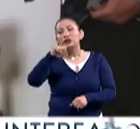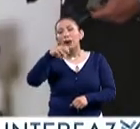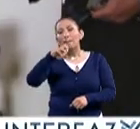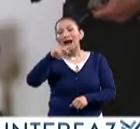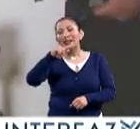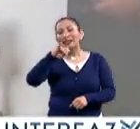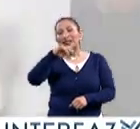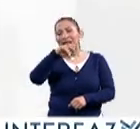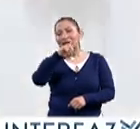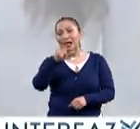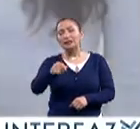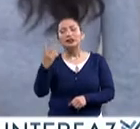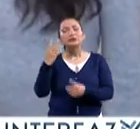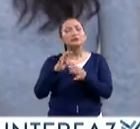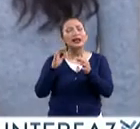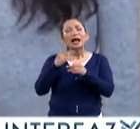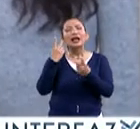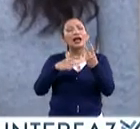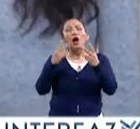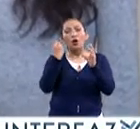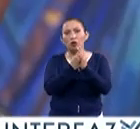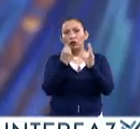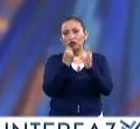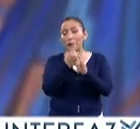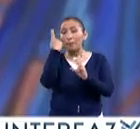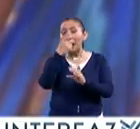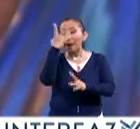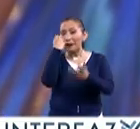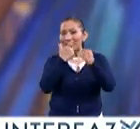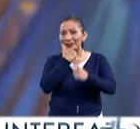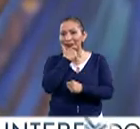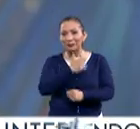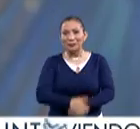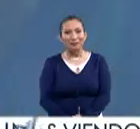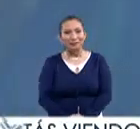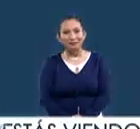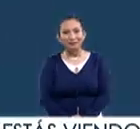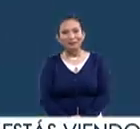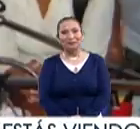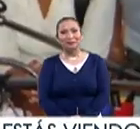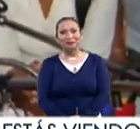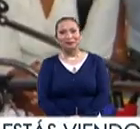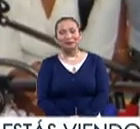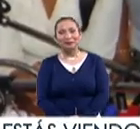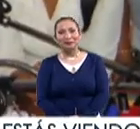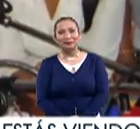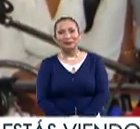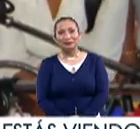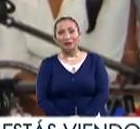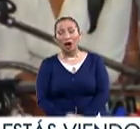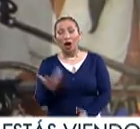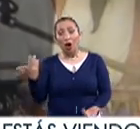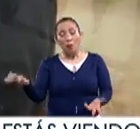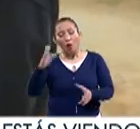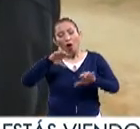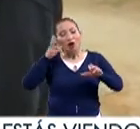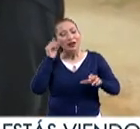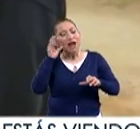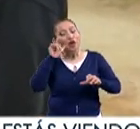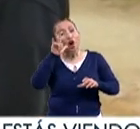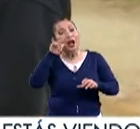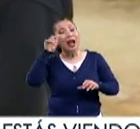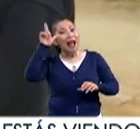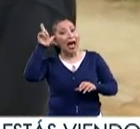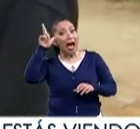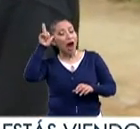Martínez Azócar, quien viene a platicarnos sobre un MOOC para aprender inglés. Una radio comunitaria en Laos